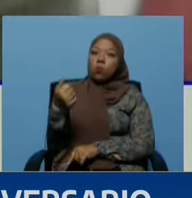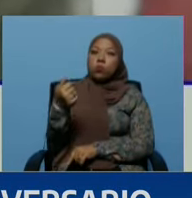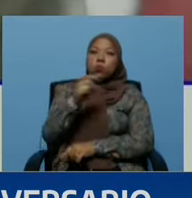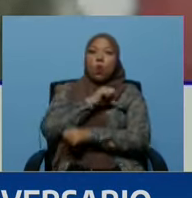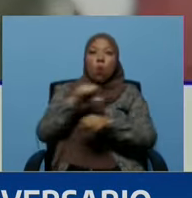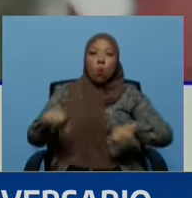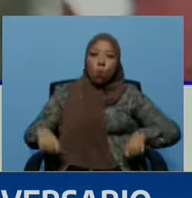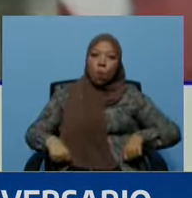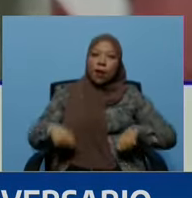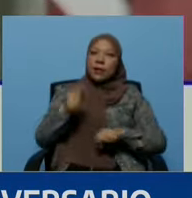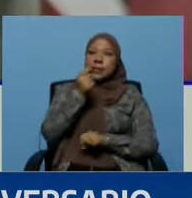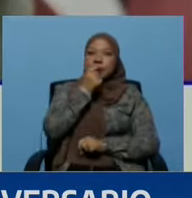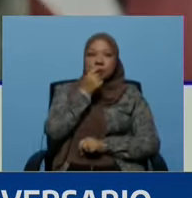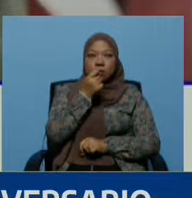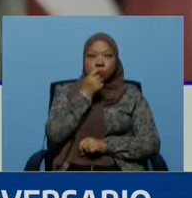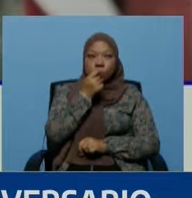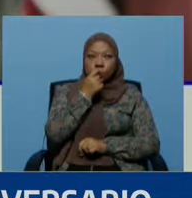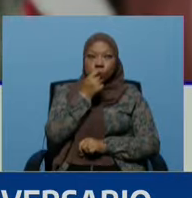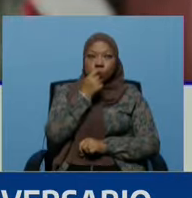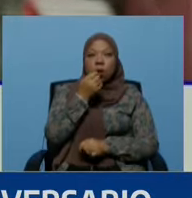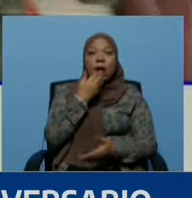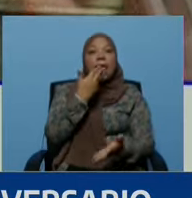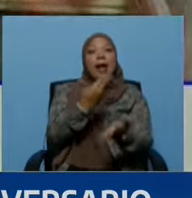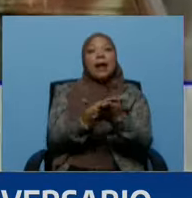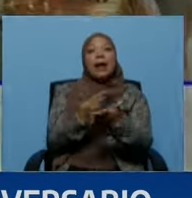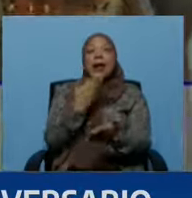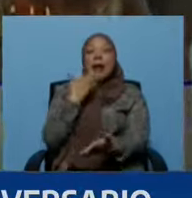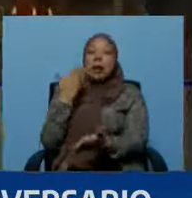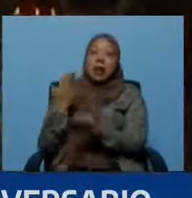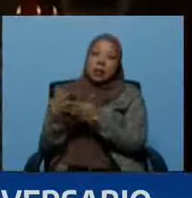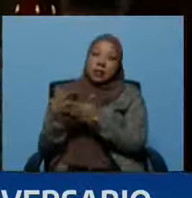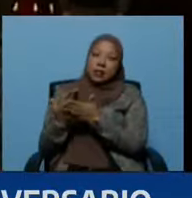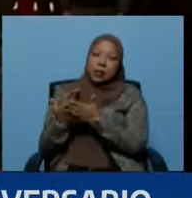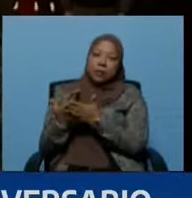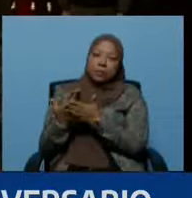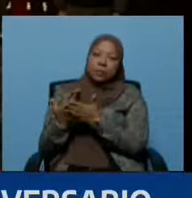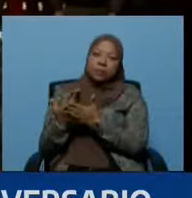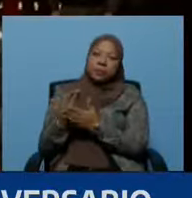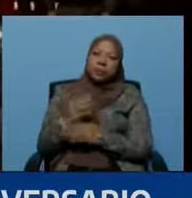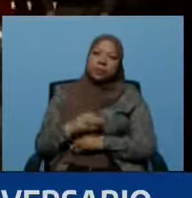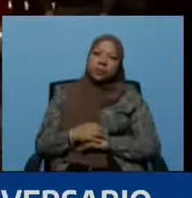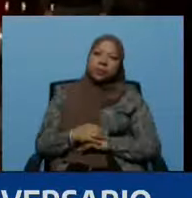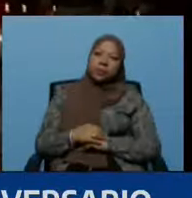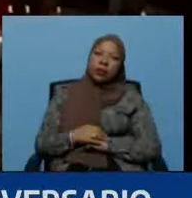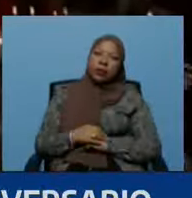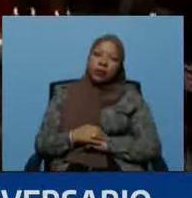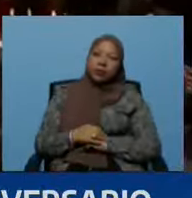guardia nacional. Muchas gracias por su palabra, que